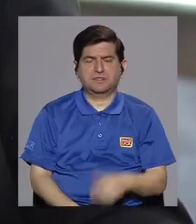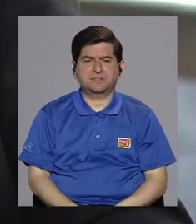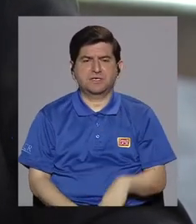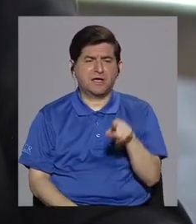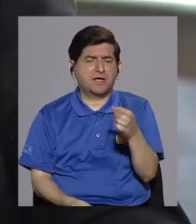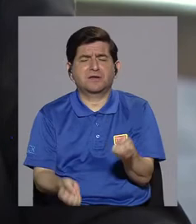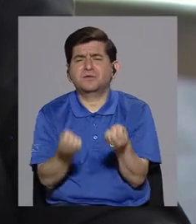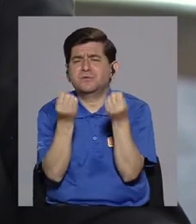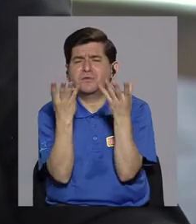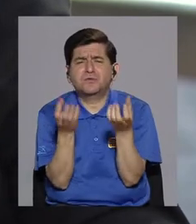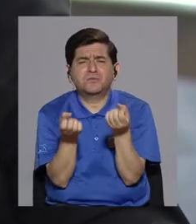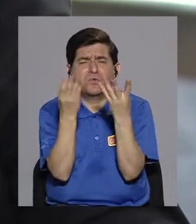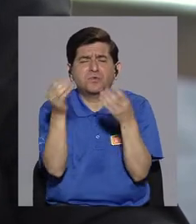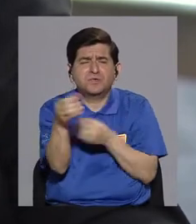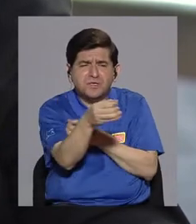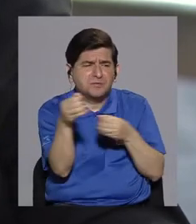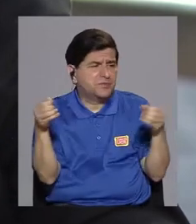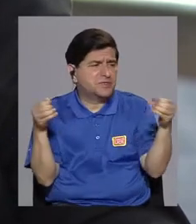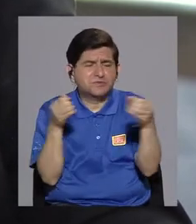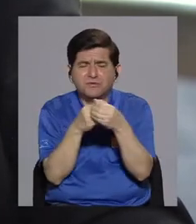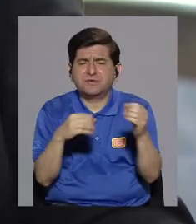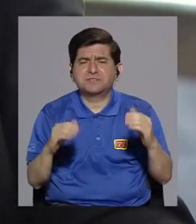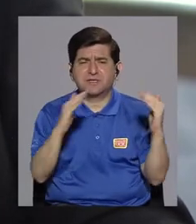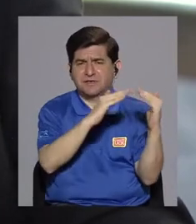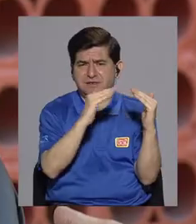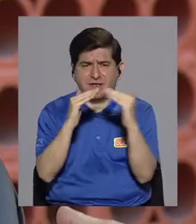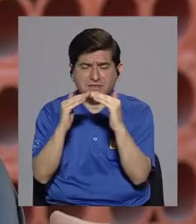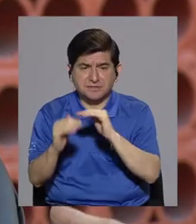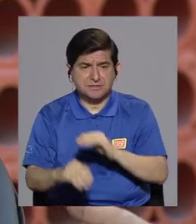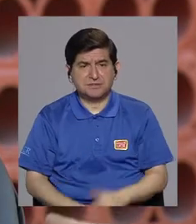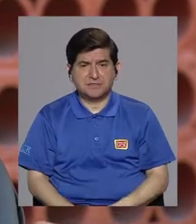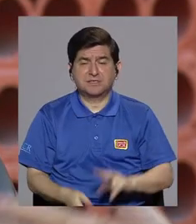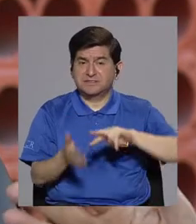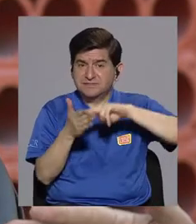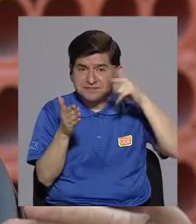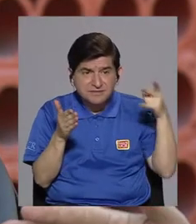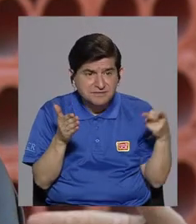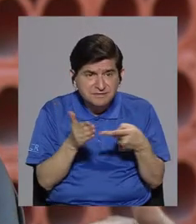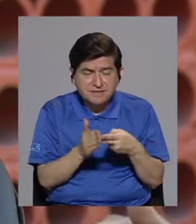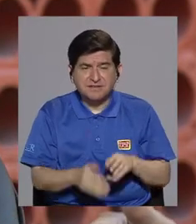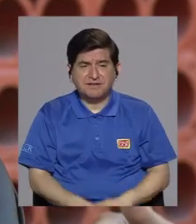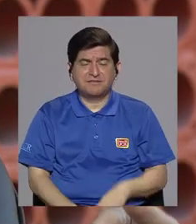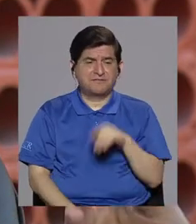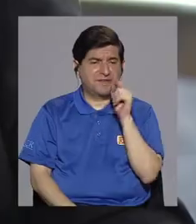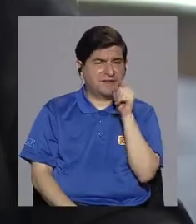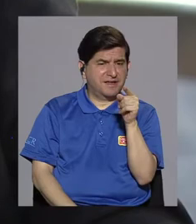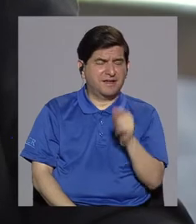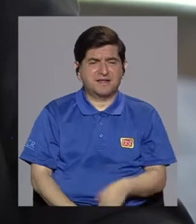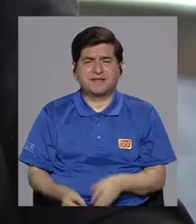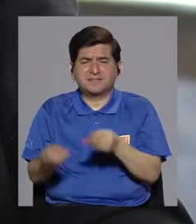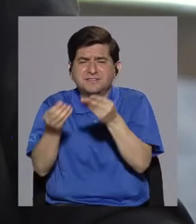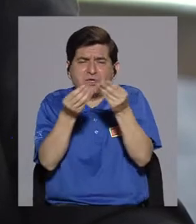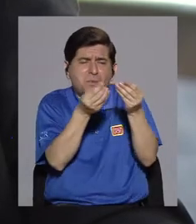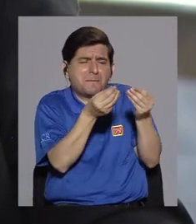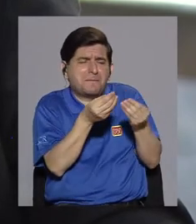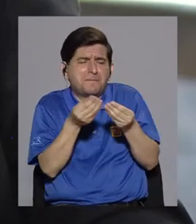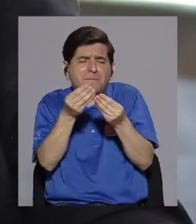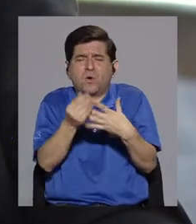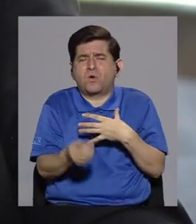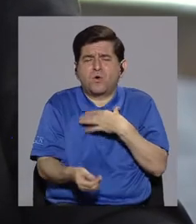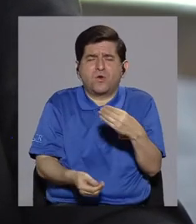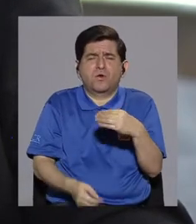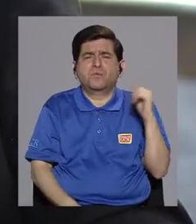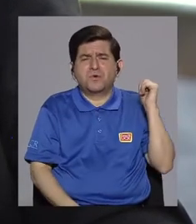abundantes y están en las oficinas, en las casas, que todo se contamina. Ese polvo que suelta blanco